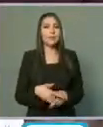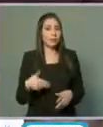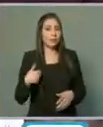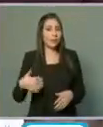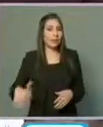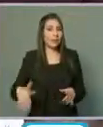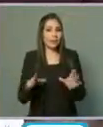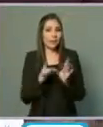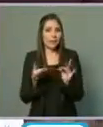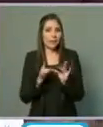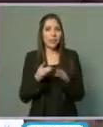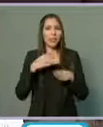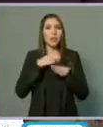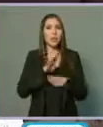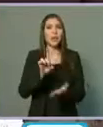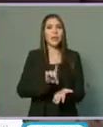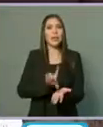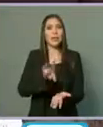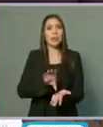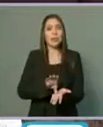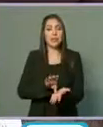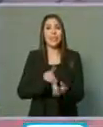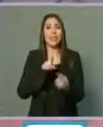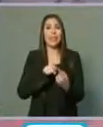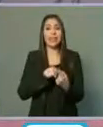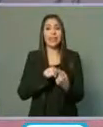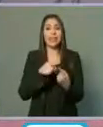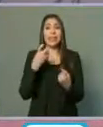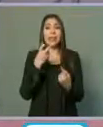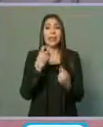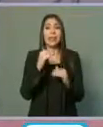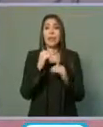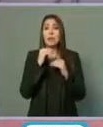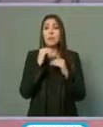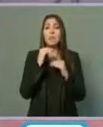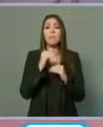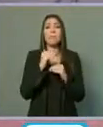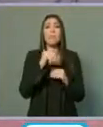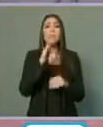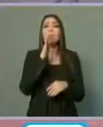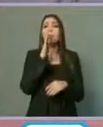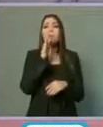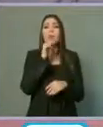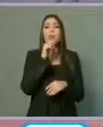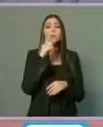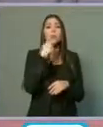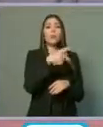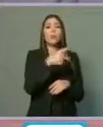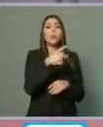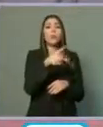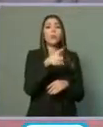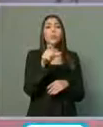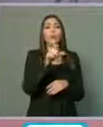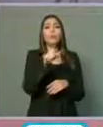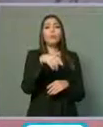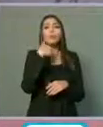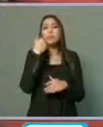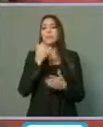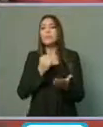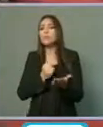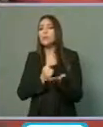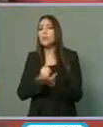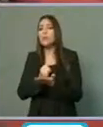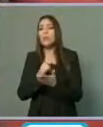en relación a la discapacidad no limitan el poder tomar cierto tipo de decisiones. Cuando hablamos de incapacidad